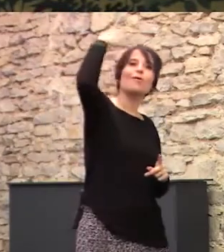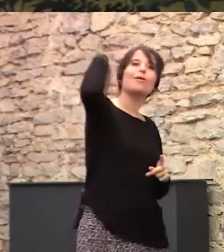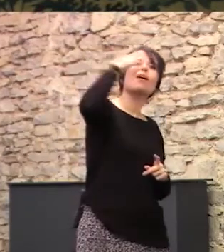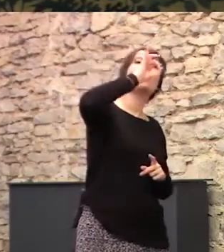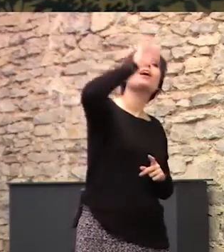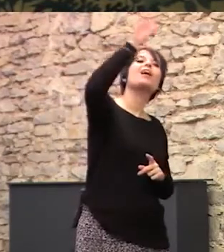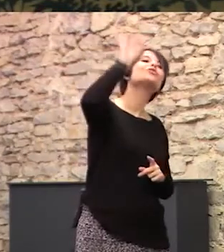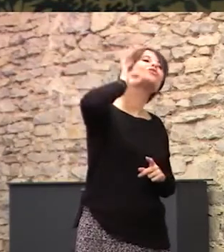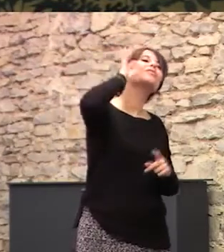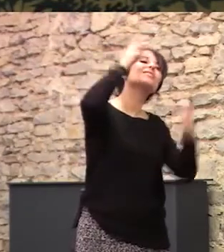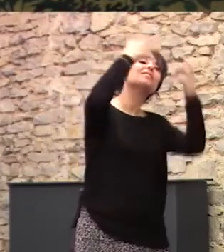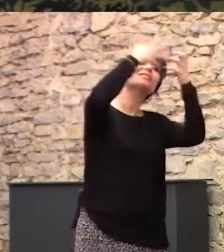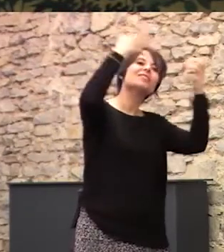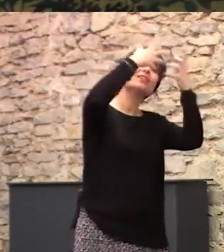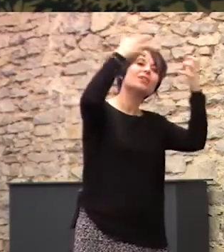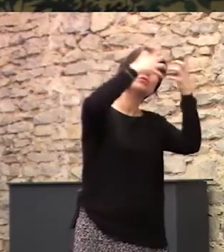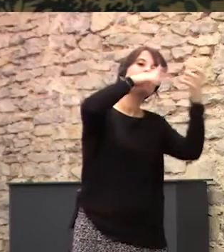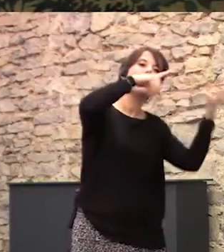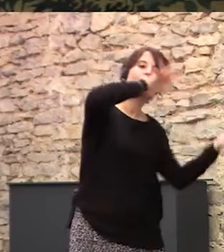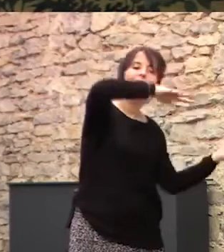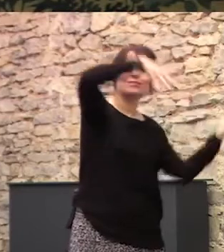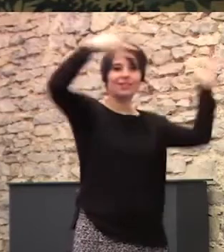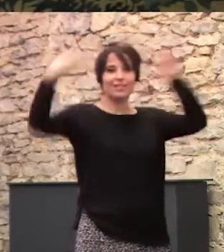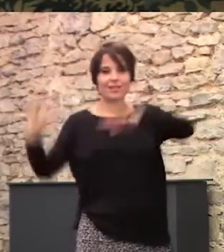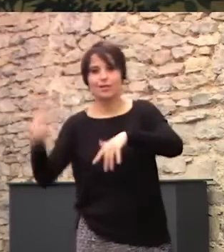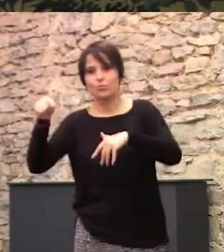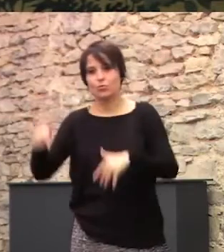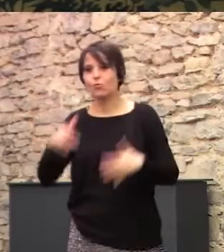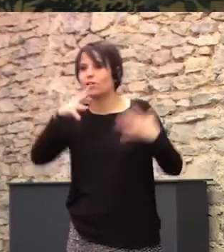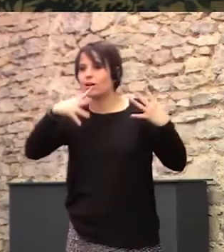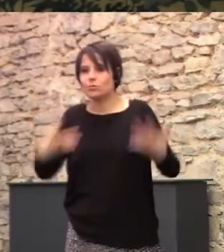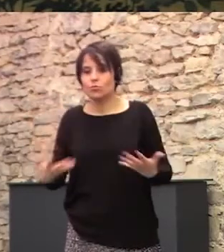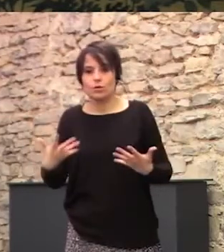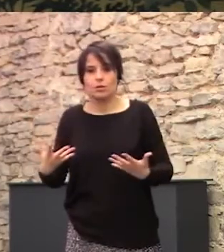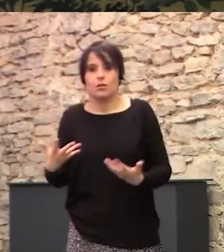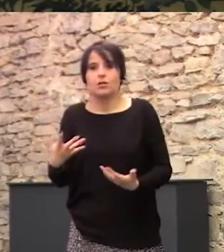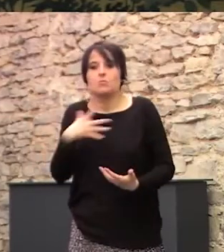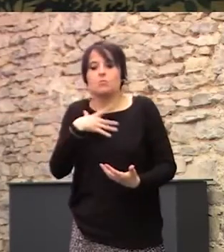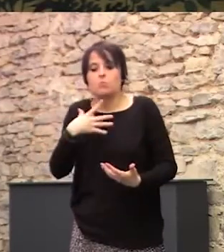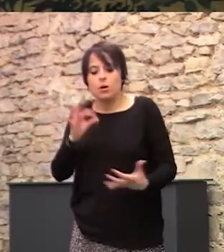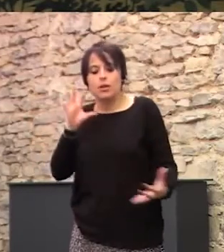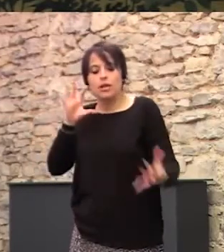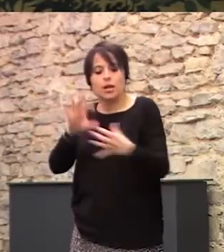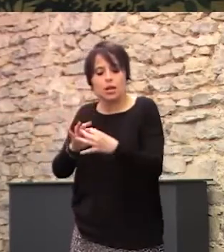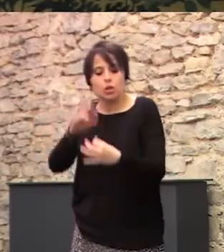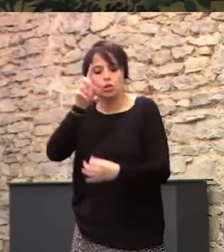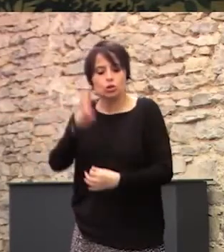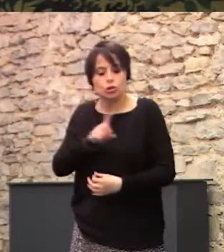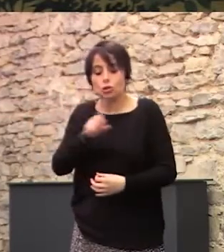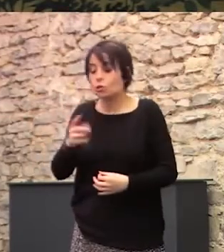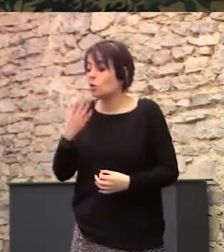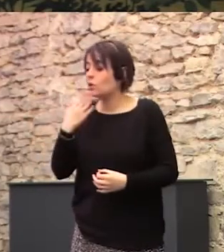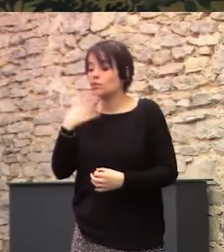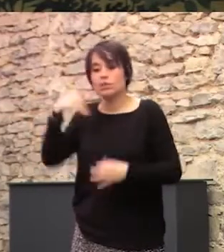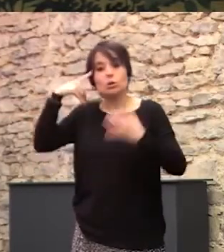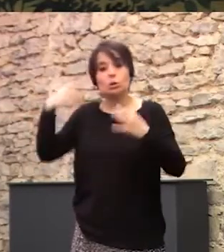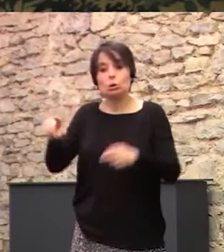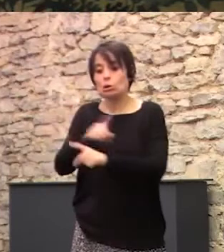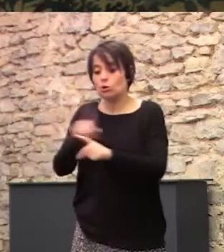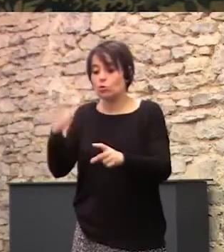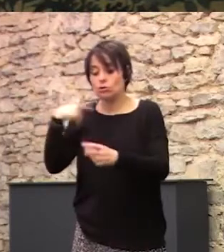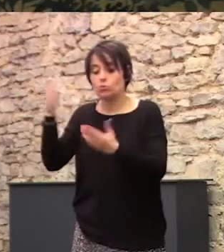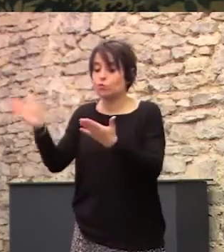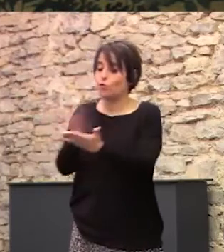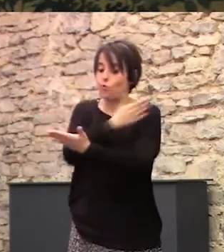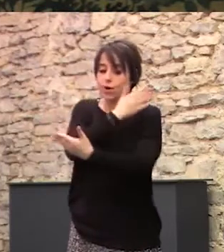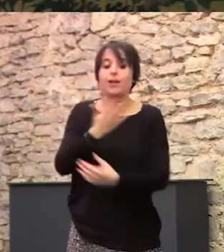siglos? Vamos a trasladarlo hoy en día. ¿Tiene su razón de ser? Sí, no. Si no tiene su razón de ser, pues lo descartamos.